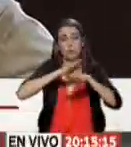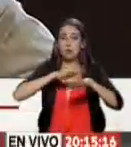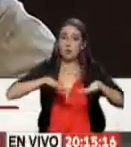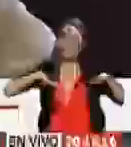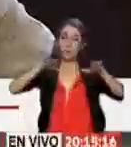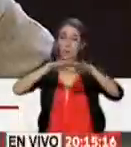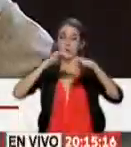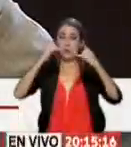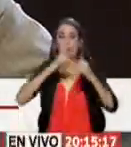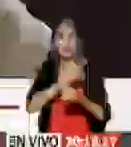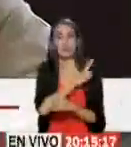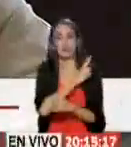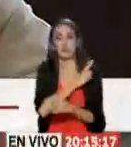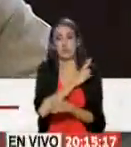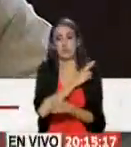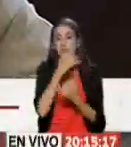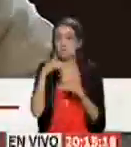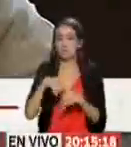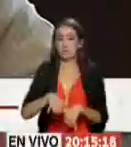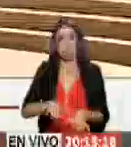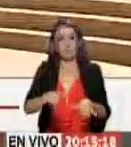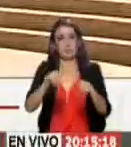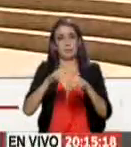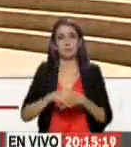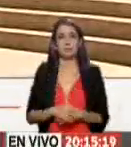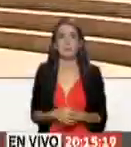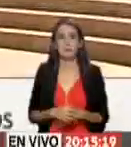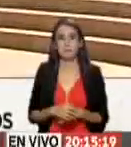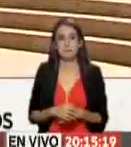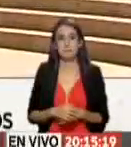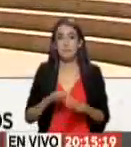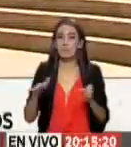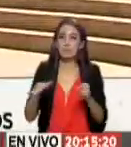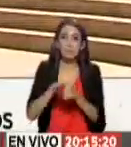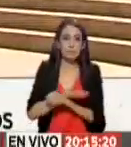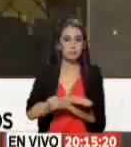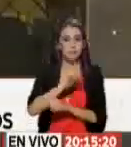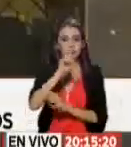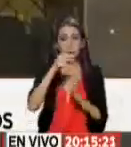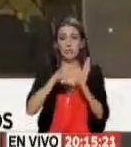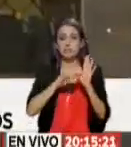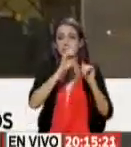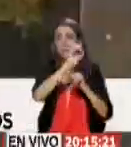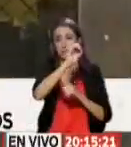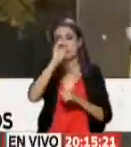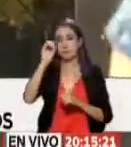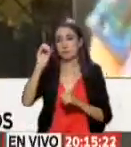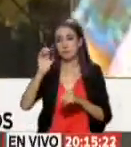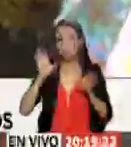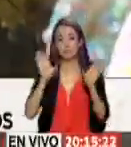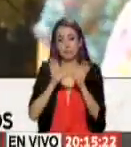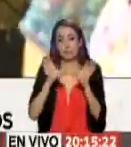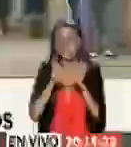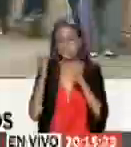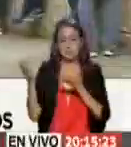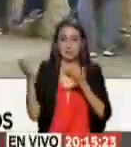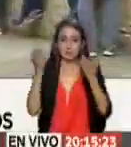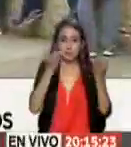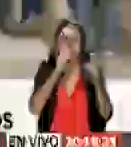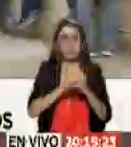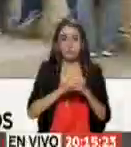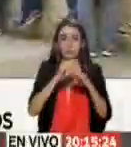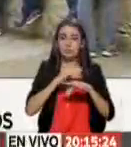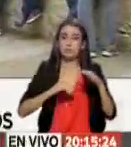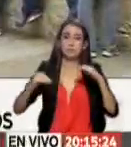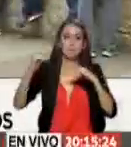universidad siga su rumbo conforme lo establecido. En total son 6.000 títulos represados en toda la universidad. El